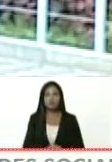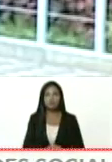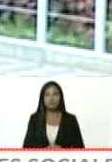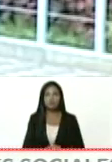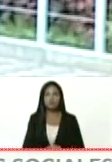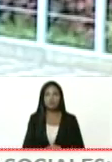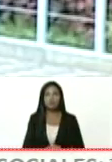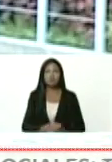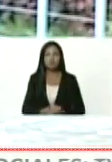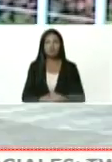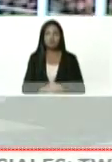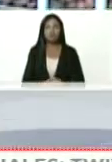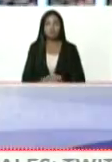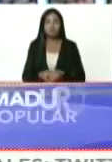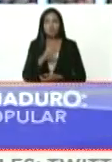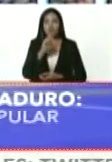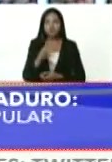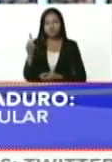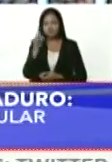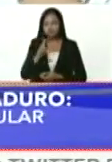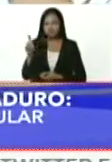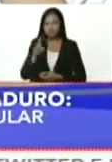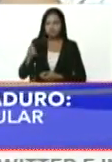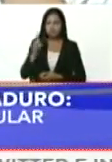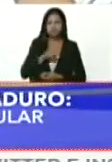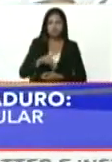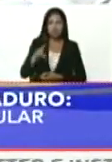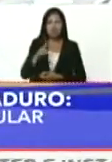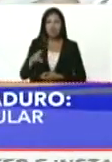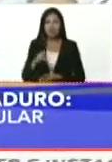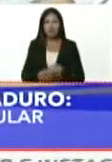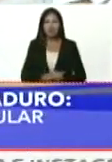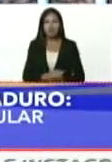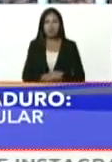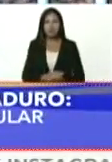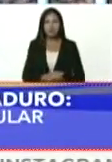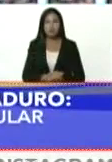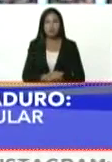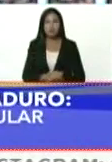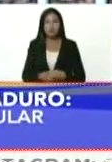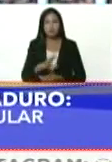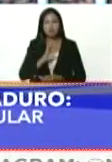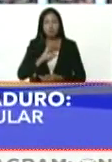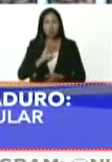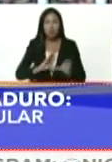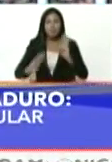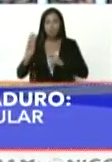contra los bichos, ¿cómo se llama? Los pesticidas ecológicos,